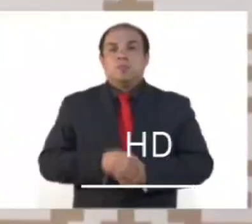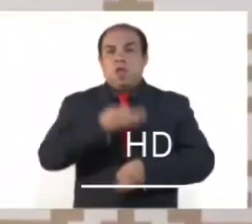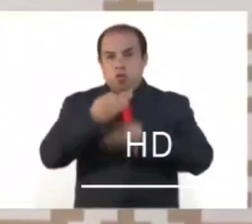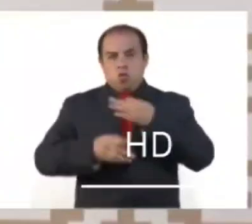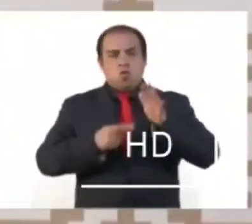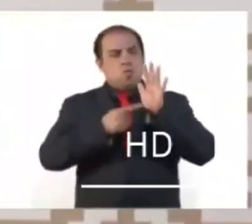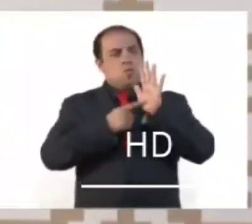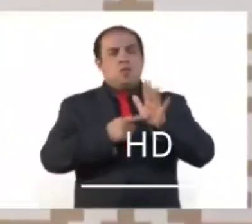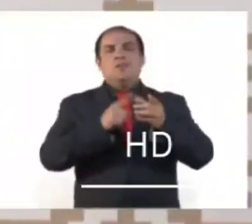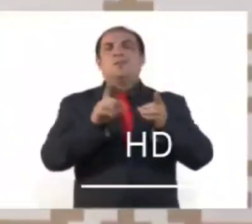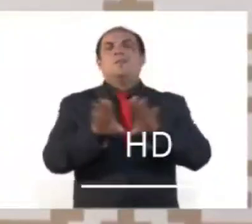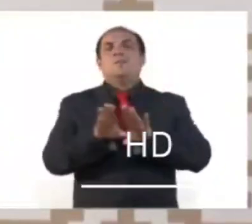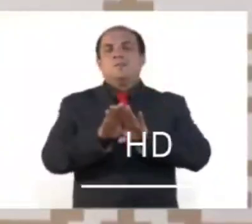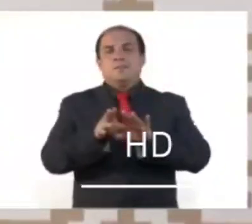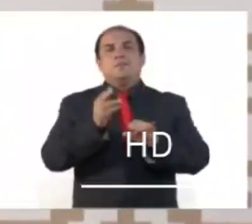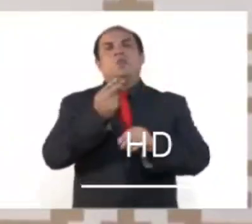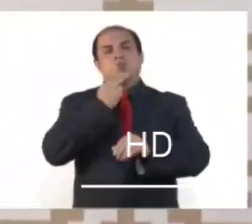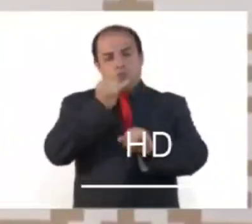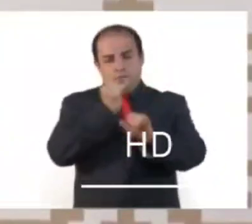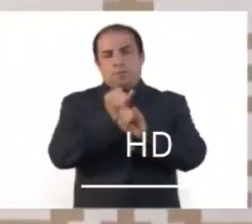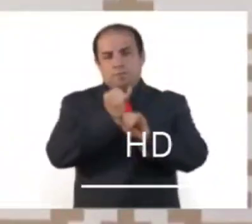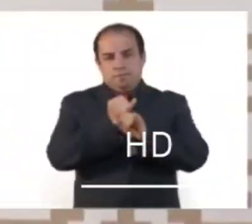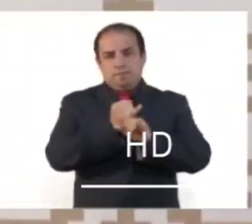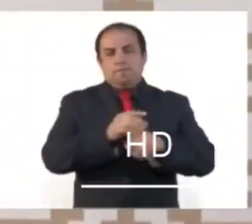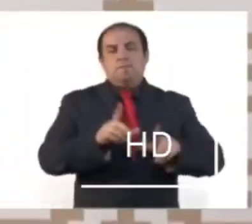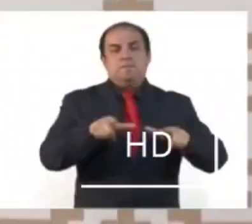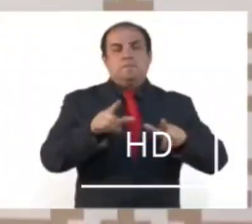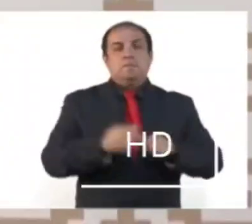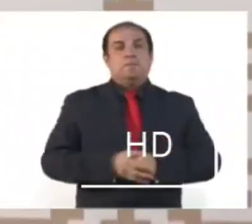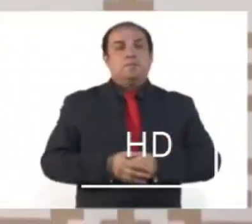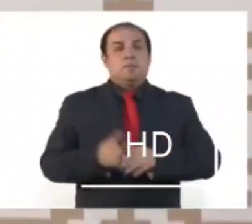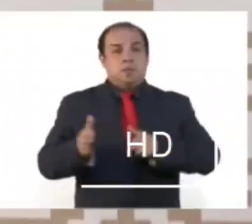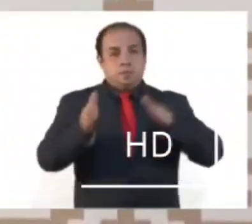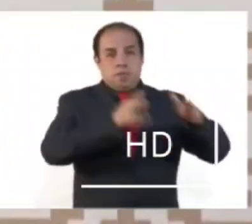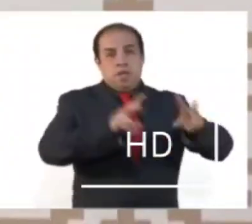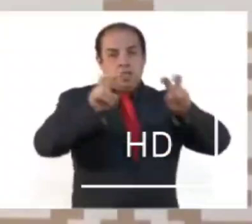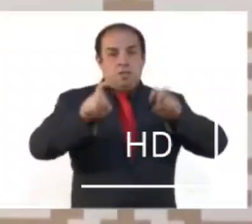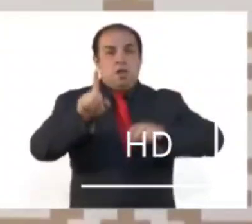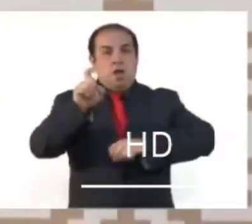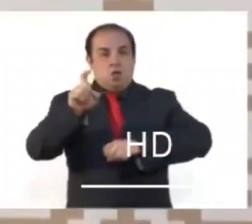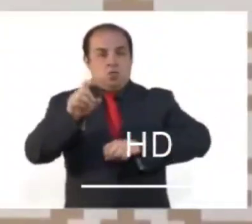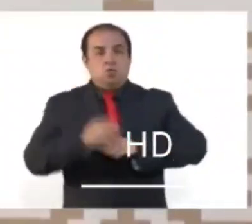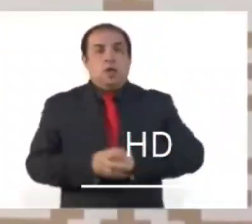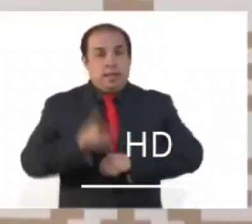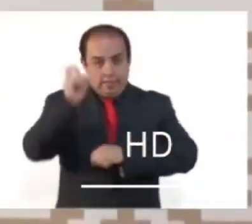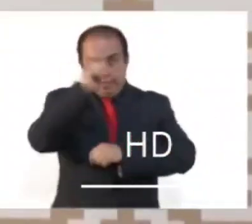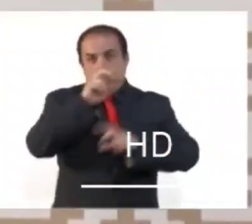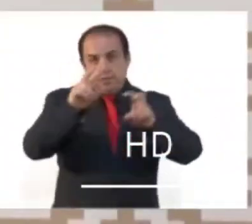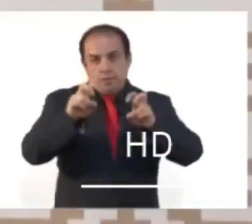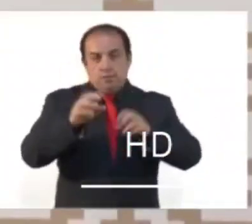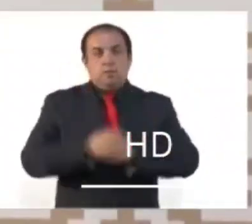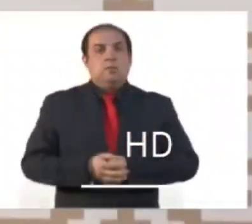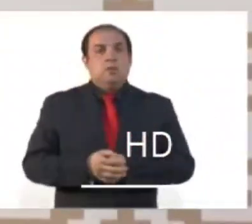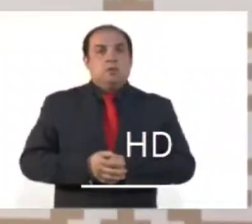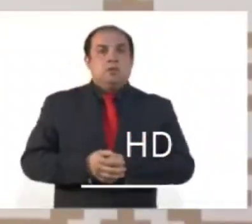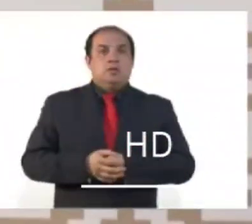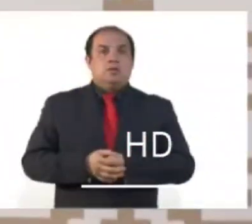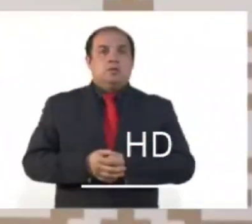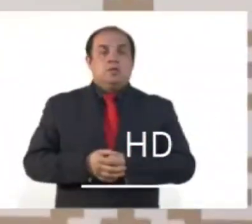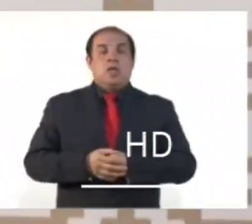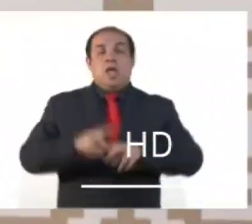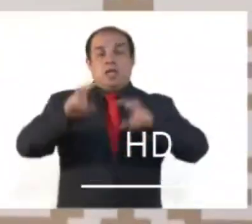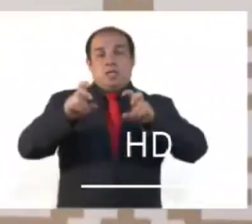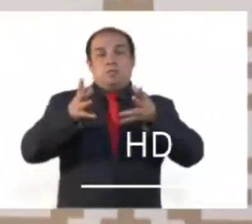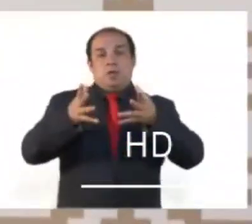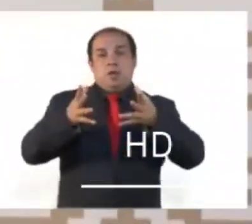presenta ya en línea. En materia de agua, un tema complejo, como sabemos, por las